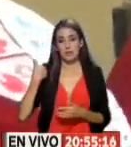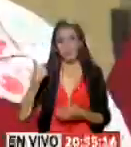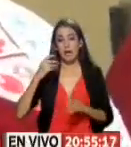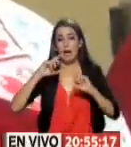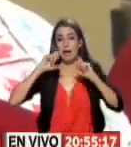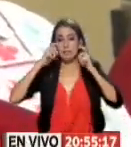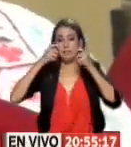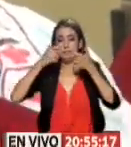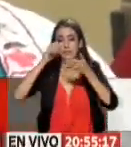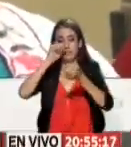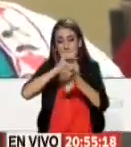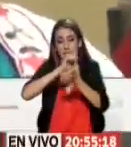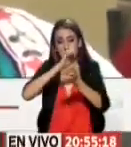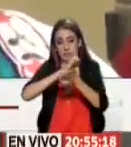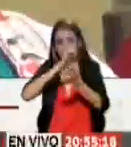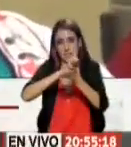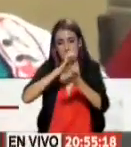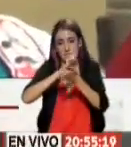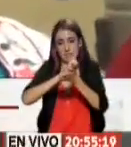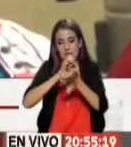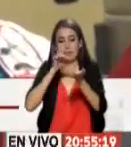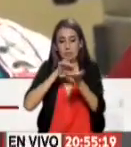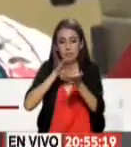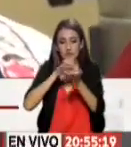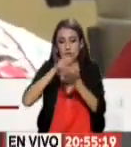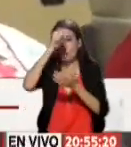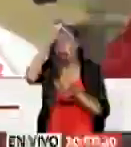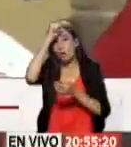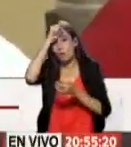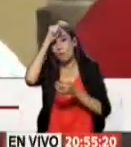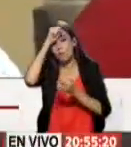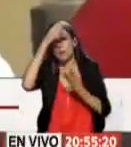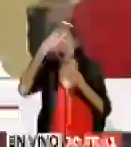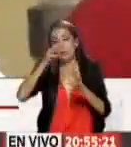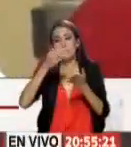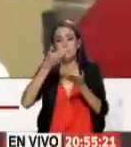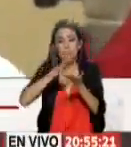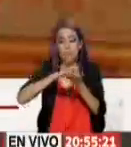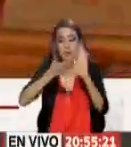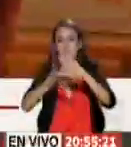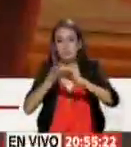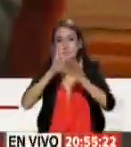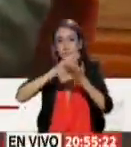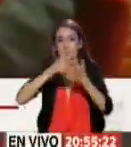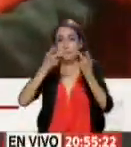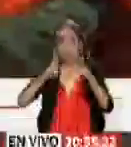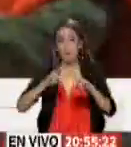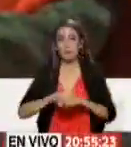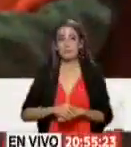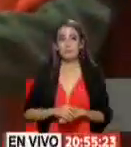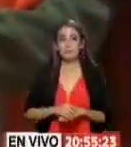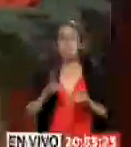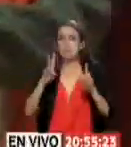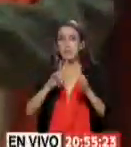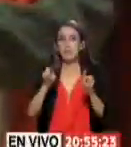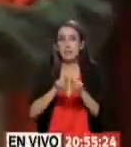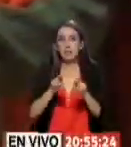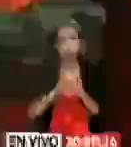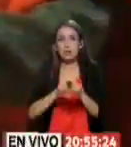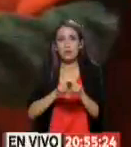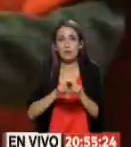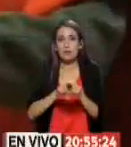queso, choclo con queso, choclomote con chicharrón, tortilla de tiesto. Y desafiando el frío del